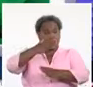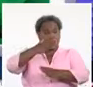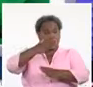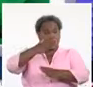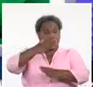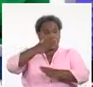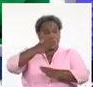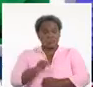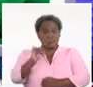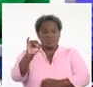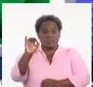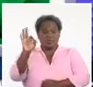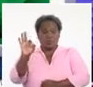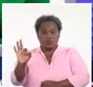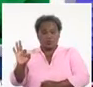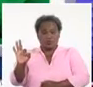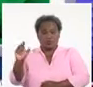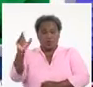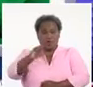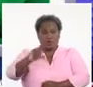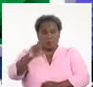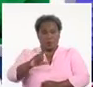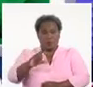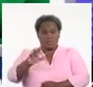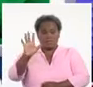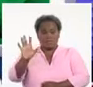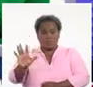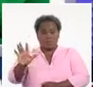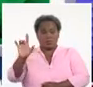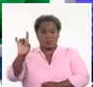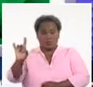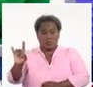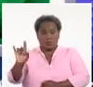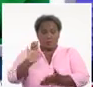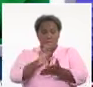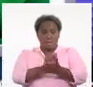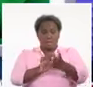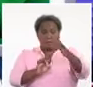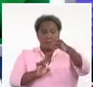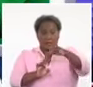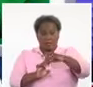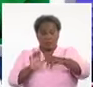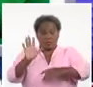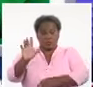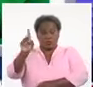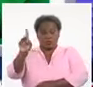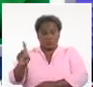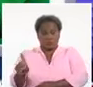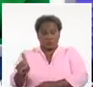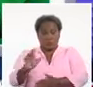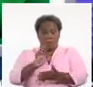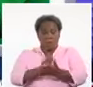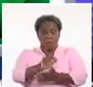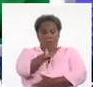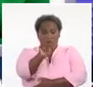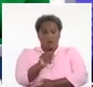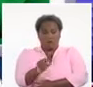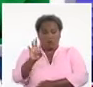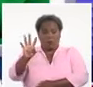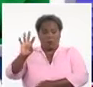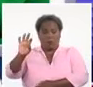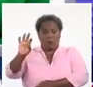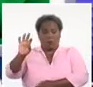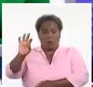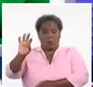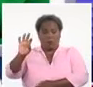60, Camagüey 50, Matanzas 51, Mayabeque 40 y